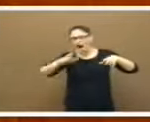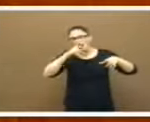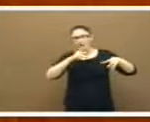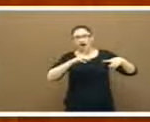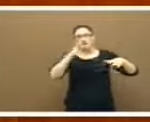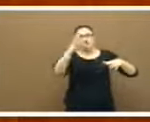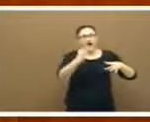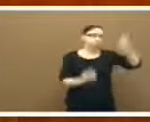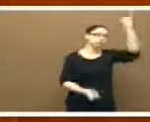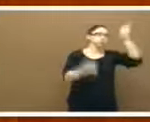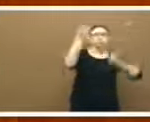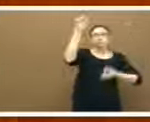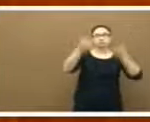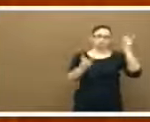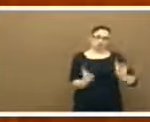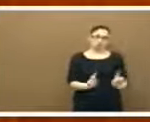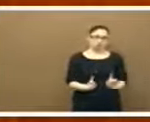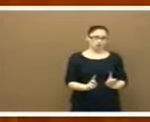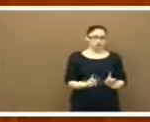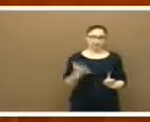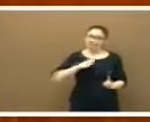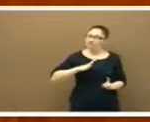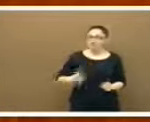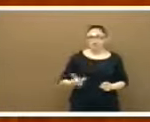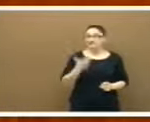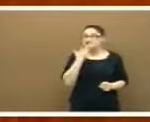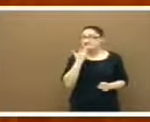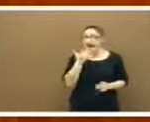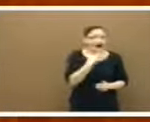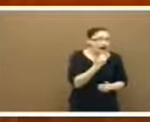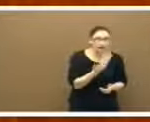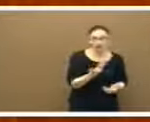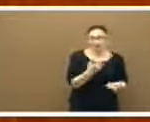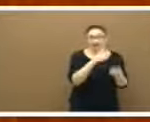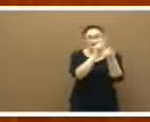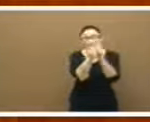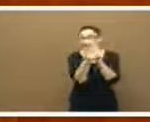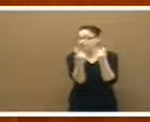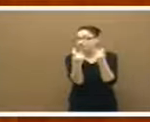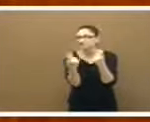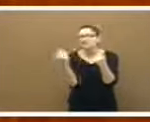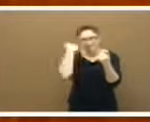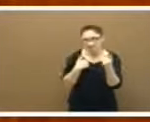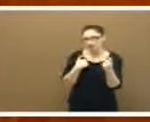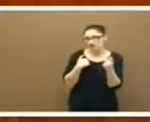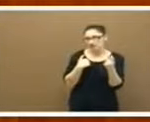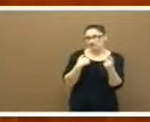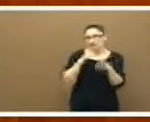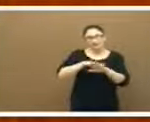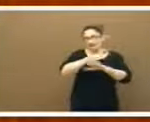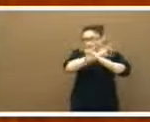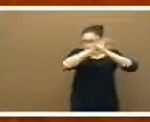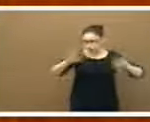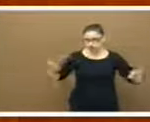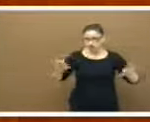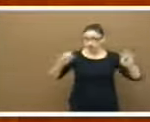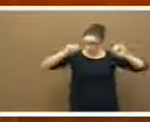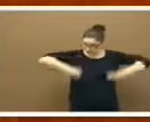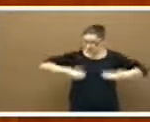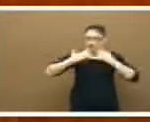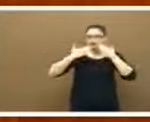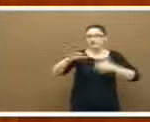tanto, si hay que hacer alguna más, ruego, nos lo den cuanto antes, señoría, y la damos por zanjada. Gracias. Tiene la palabra el señor